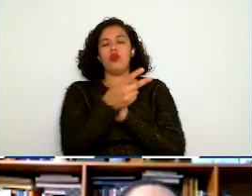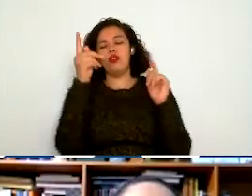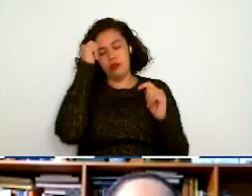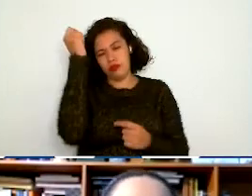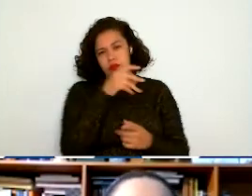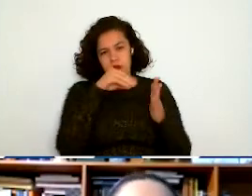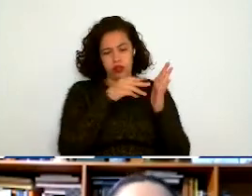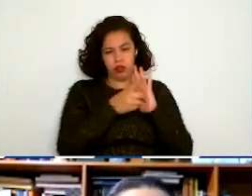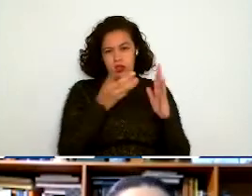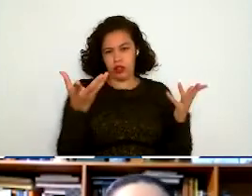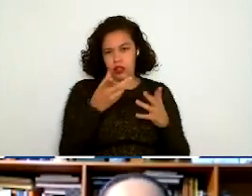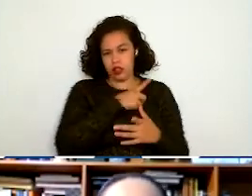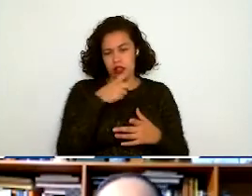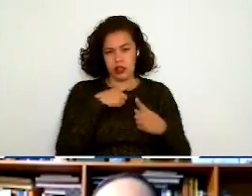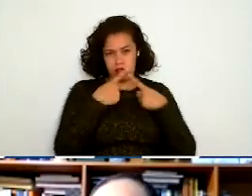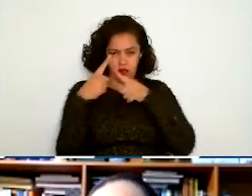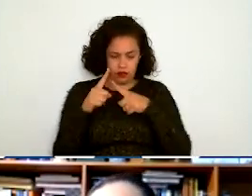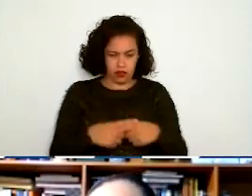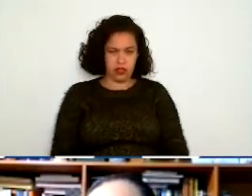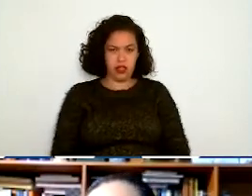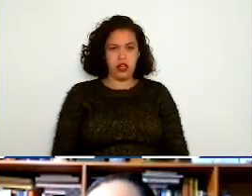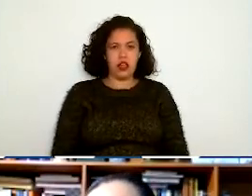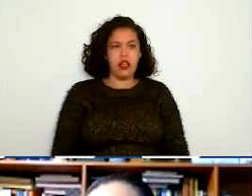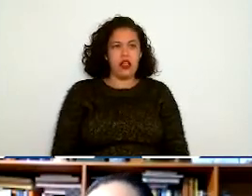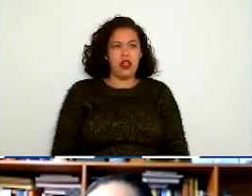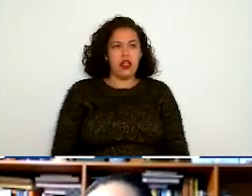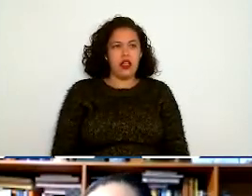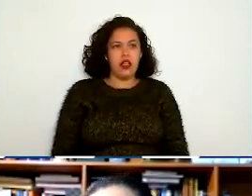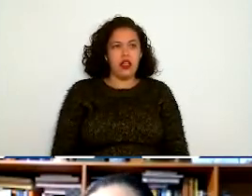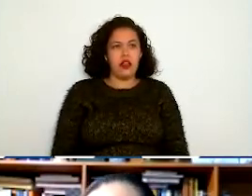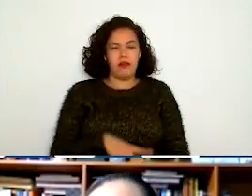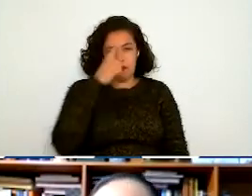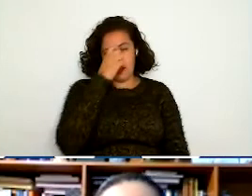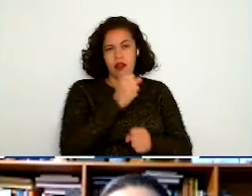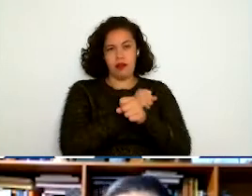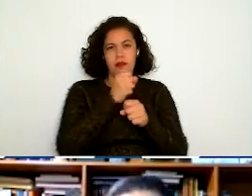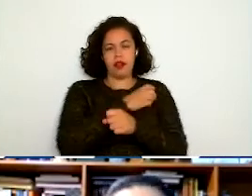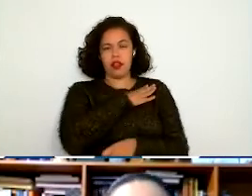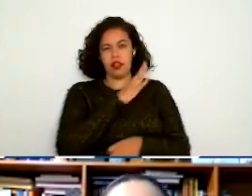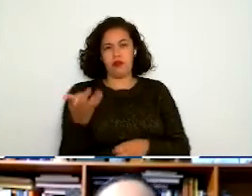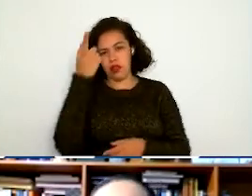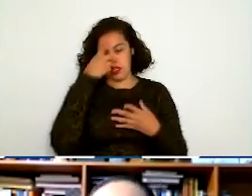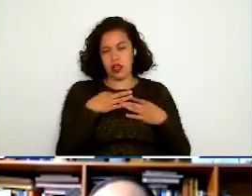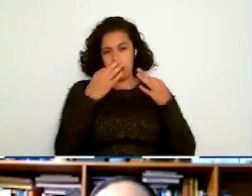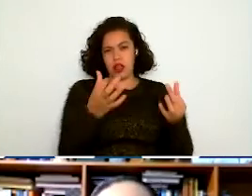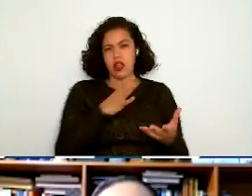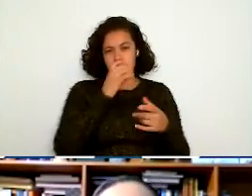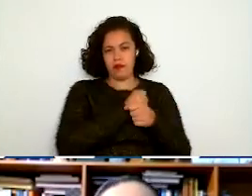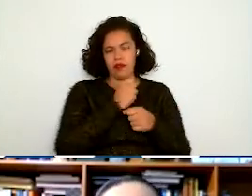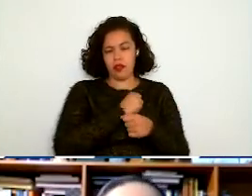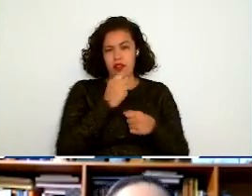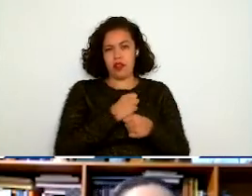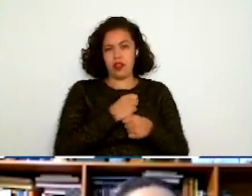que nosotros podemos seguir para generar una buena práctica de calidad desde estas visiones cualitativas,